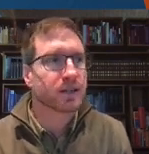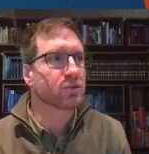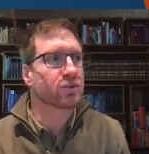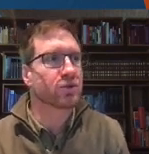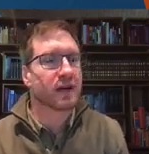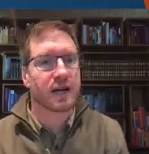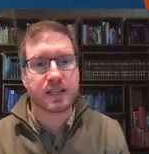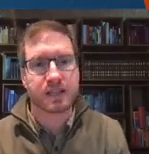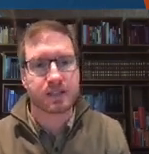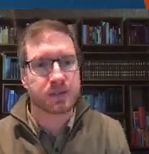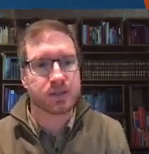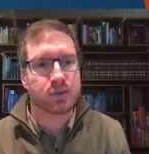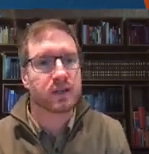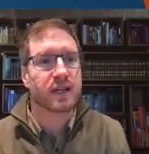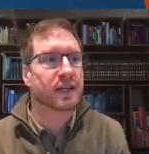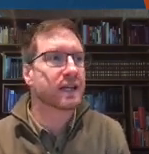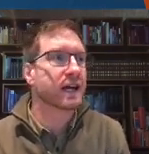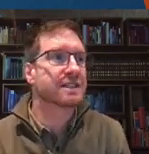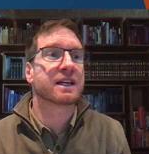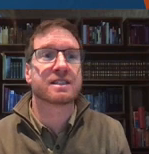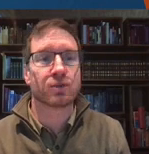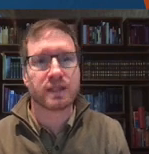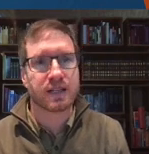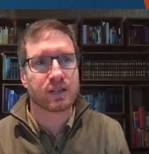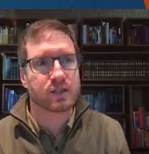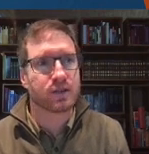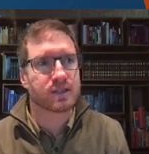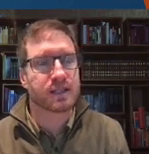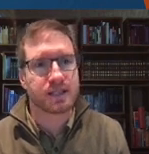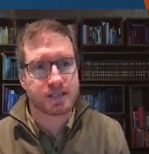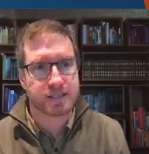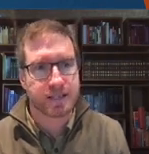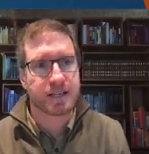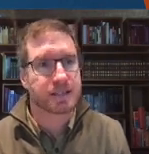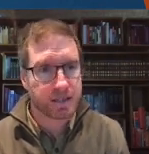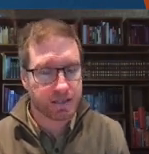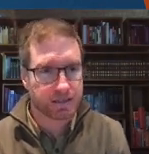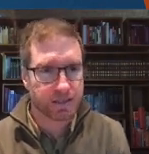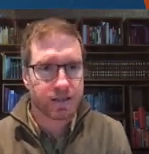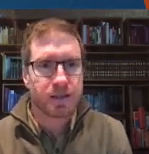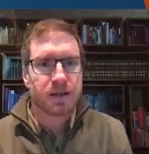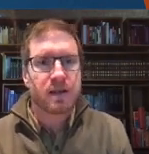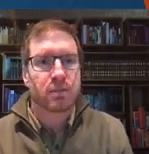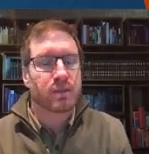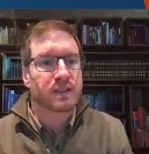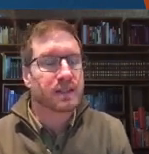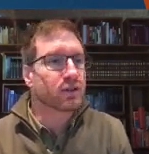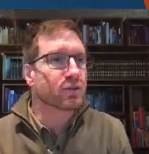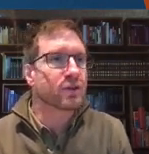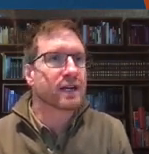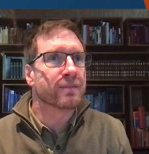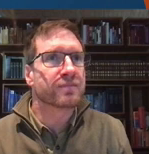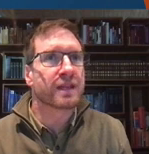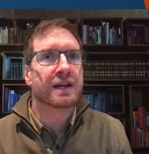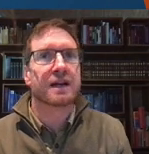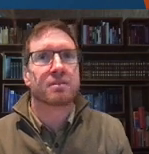presentar junto a Andrea Espíritu acerca de la salud mental de los adolescentes en las Américas. Voy a partir